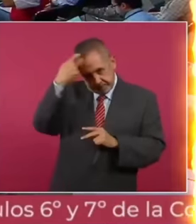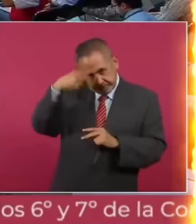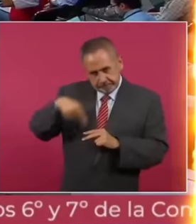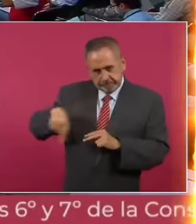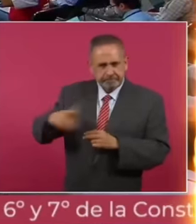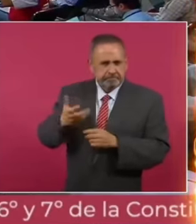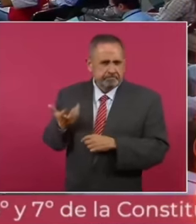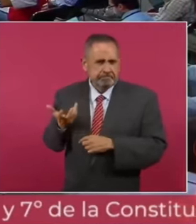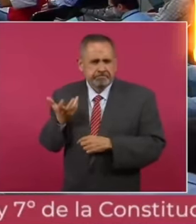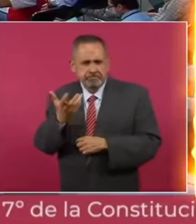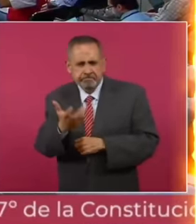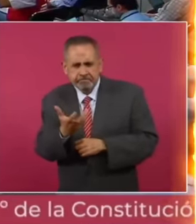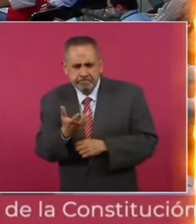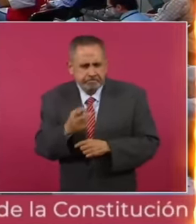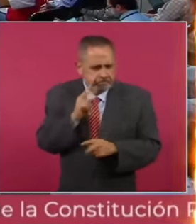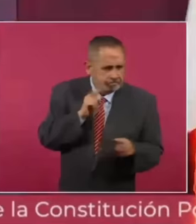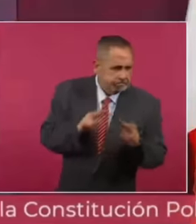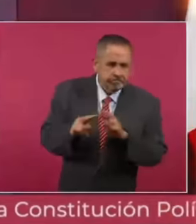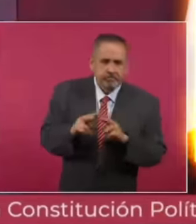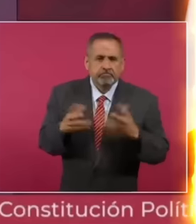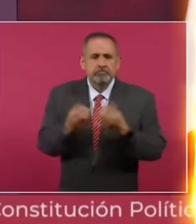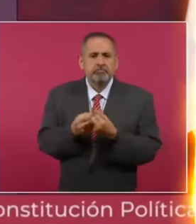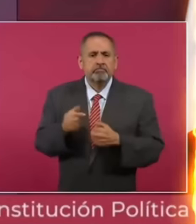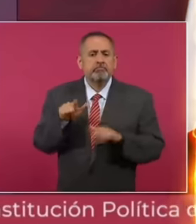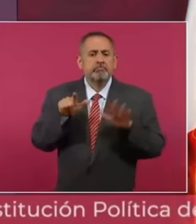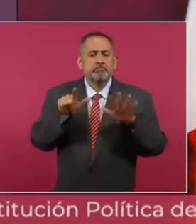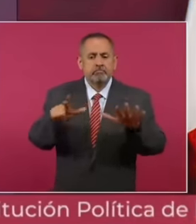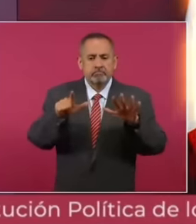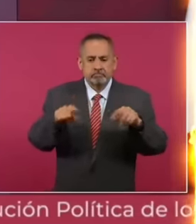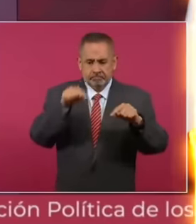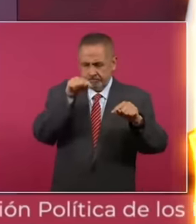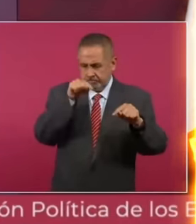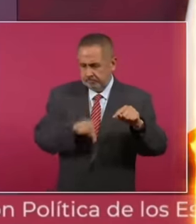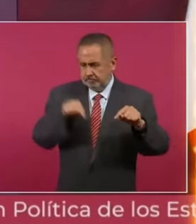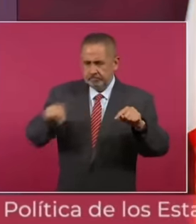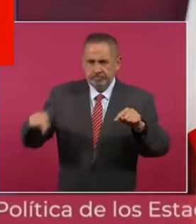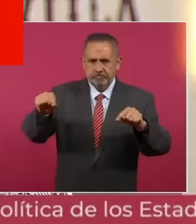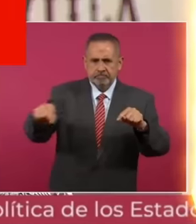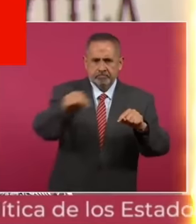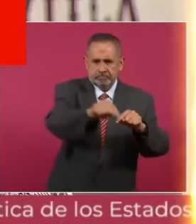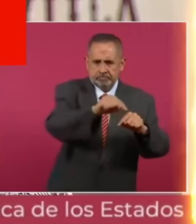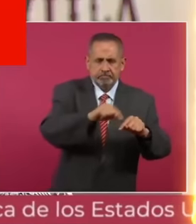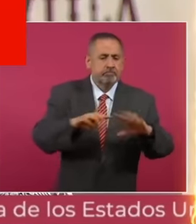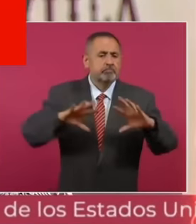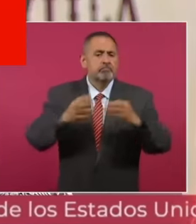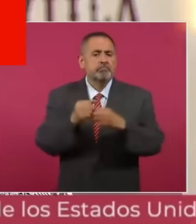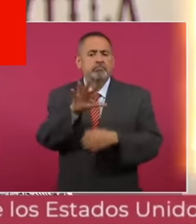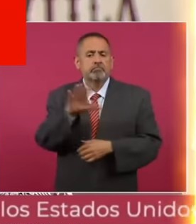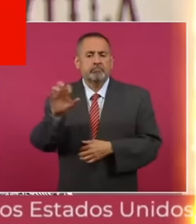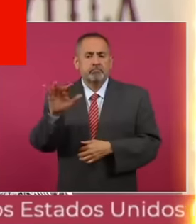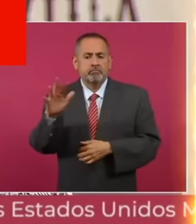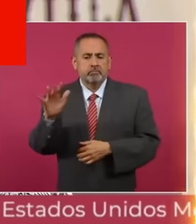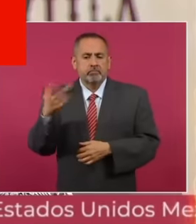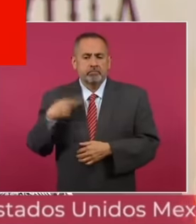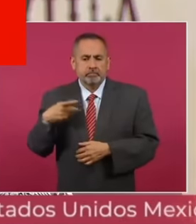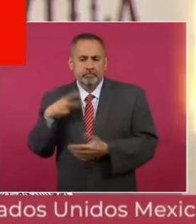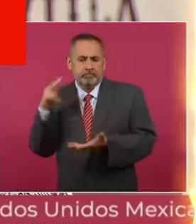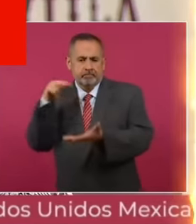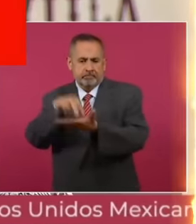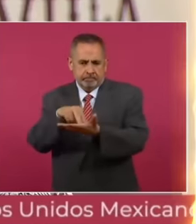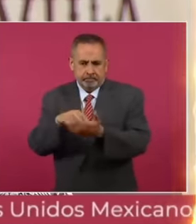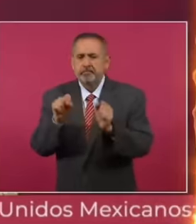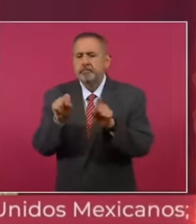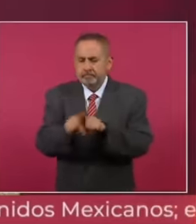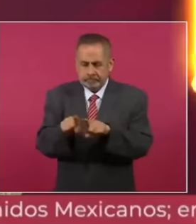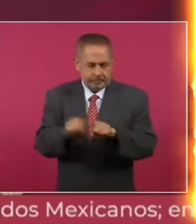político que busca desprestigiar a la actual administración estatal. A continuación te dejo lo que dijo el